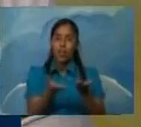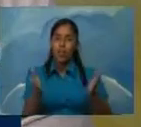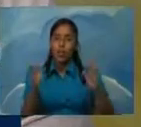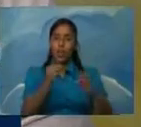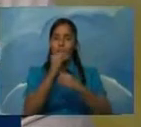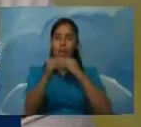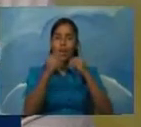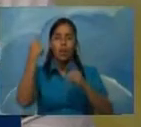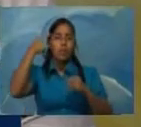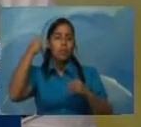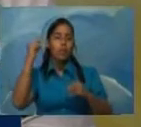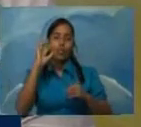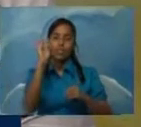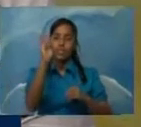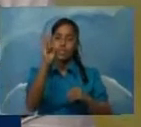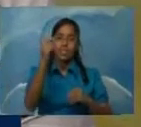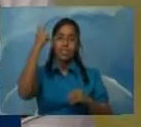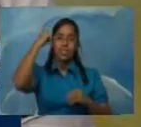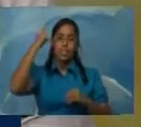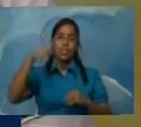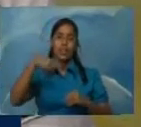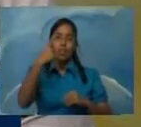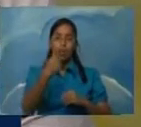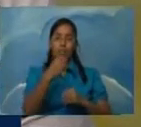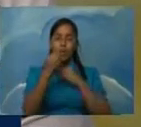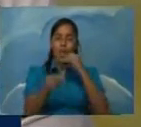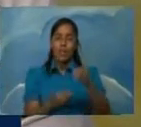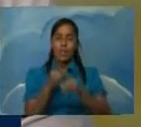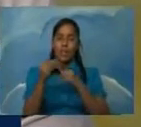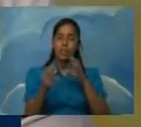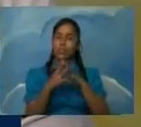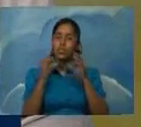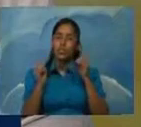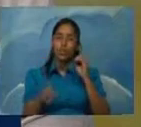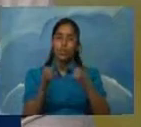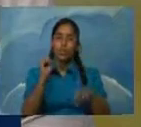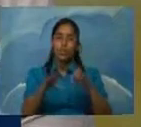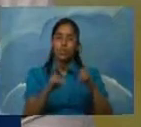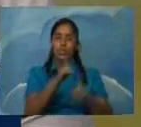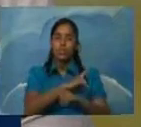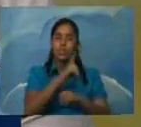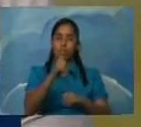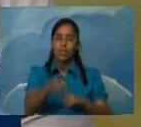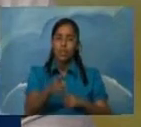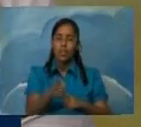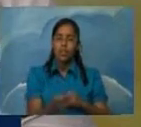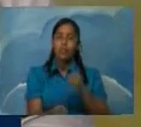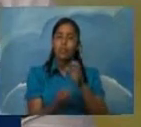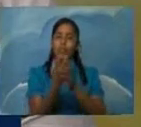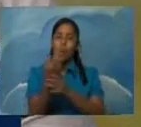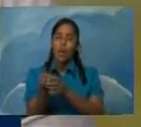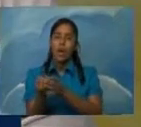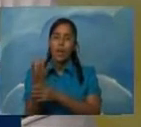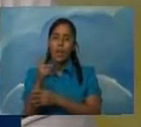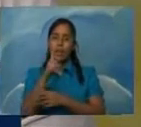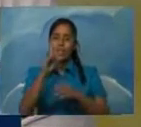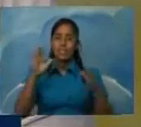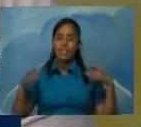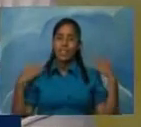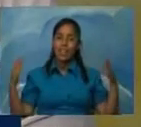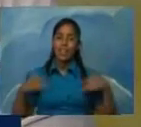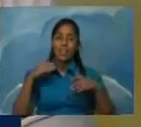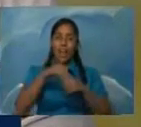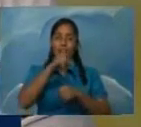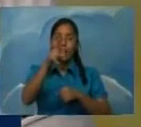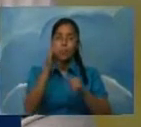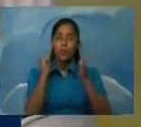por 7 días cuando hayas hecho la cosecha de tu era y de tu lagar. Y te alegrarás en tus